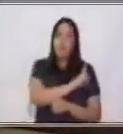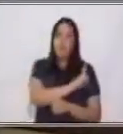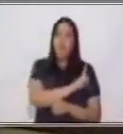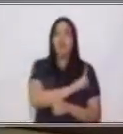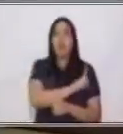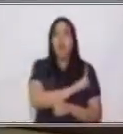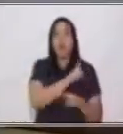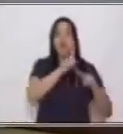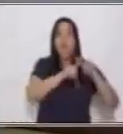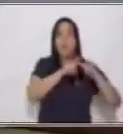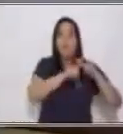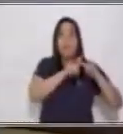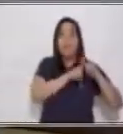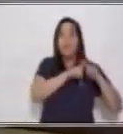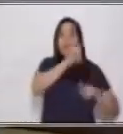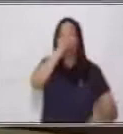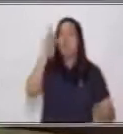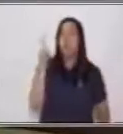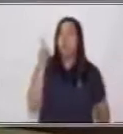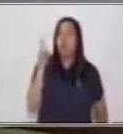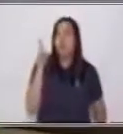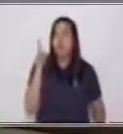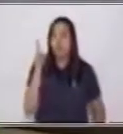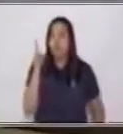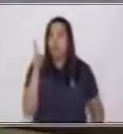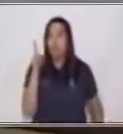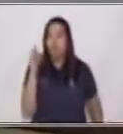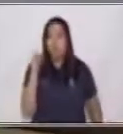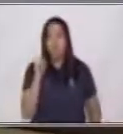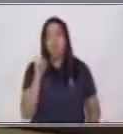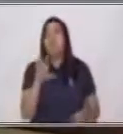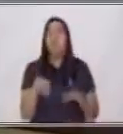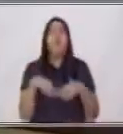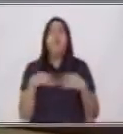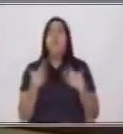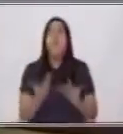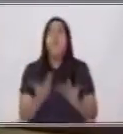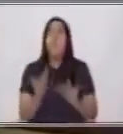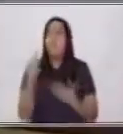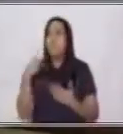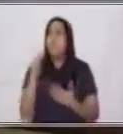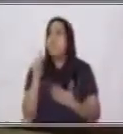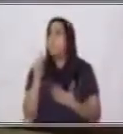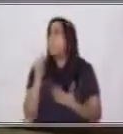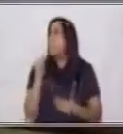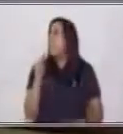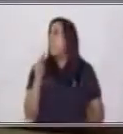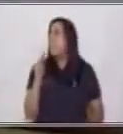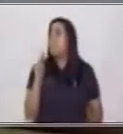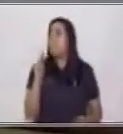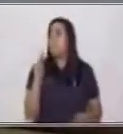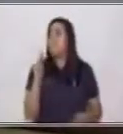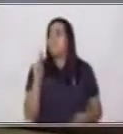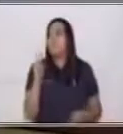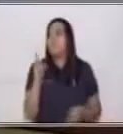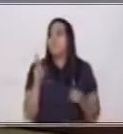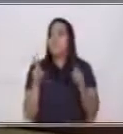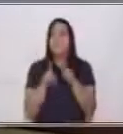la posición? Muy bien, 3, 1. Tercera fila, primer columna.